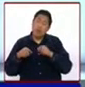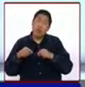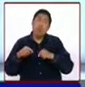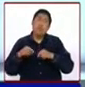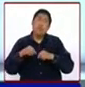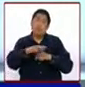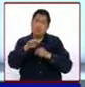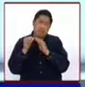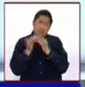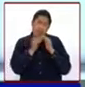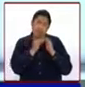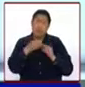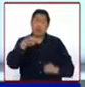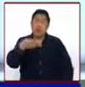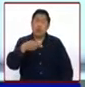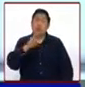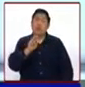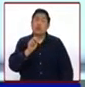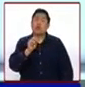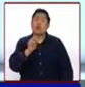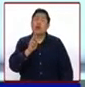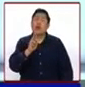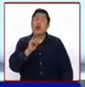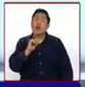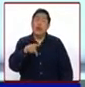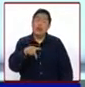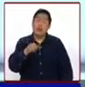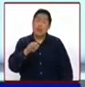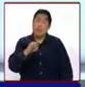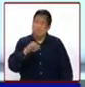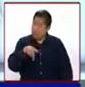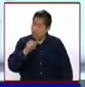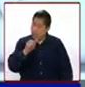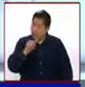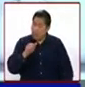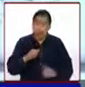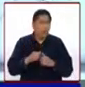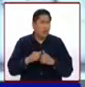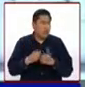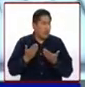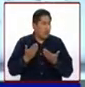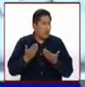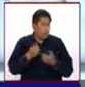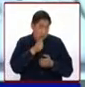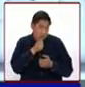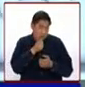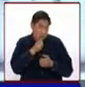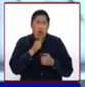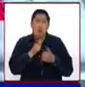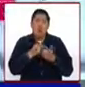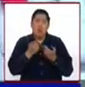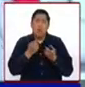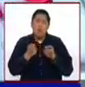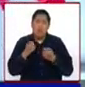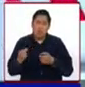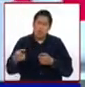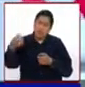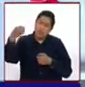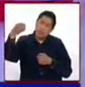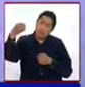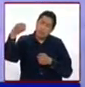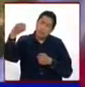a la población de Huaripampa para saber si tienen agua, cómo la utilizan y cómo controlan su